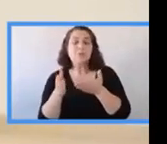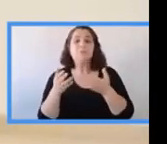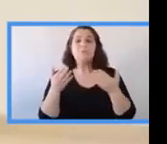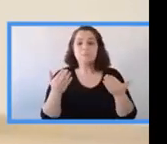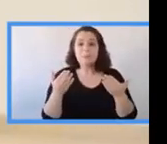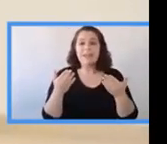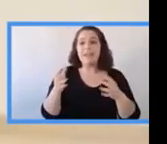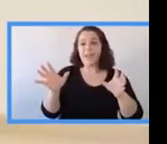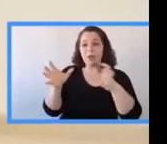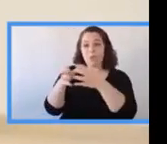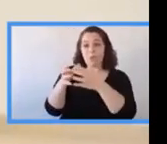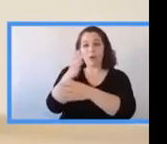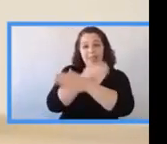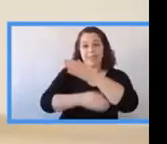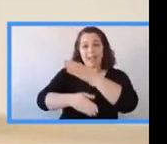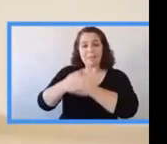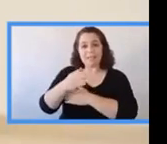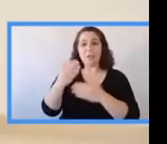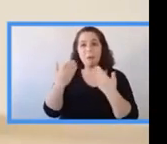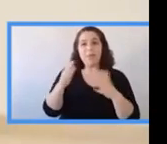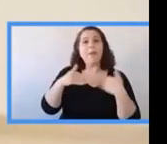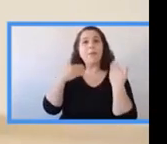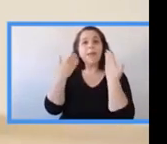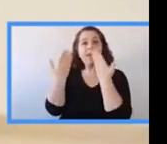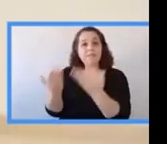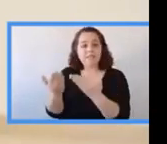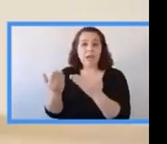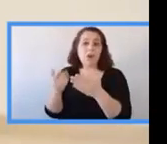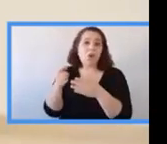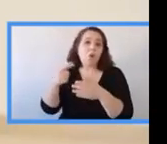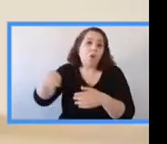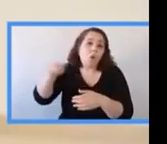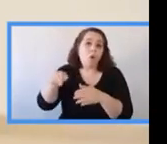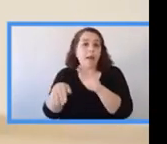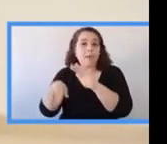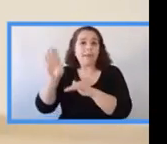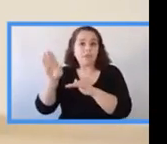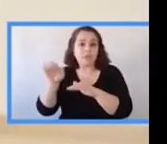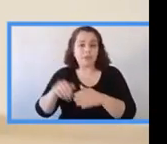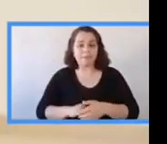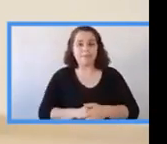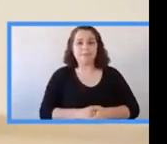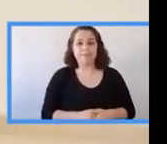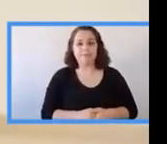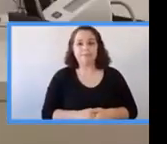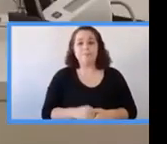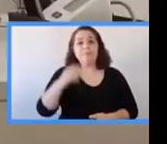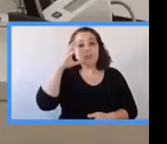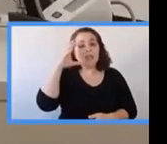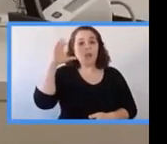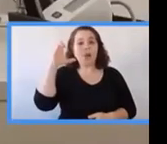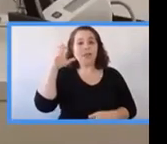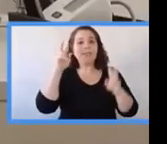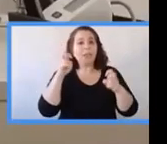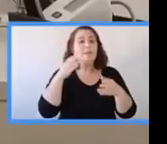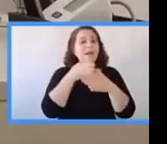servicios que van a beneficiar a todo el colectivo o a una gran parte del colectivo de personas con discapacidad. Recordar